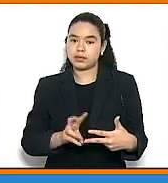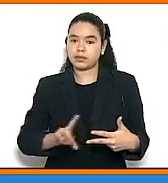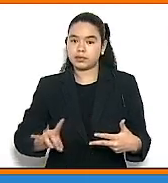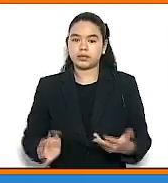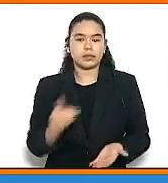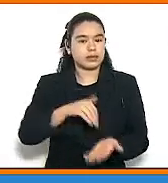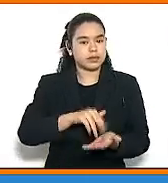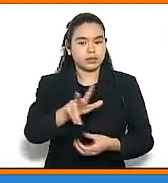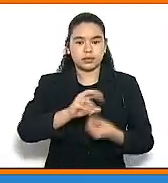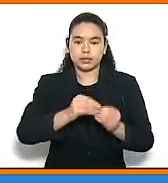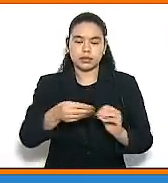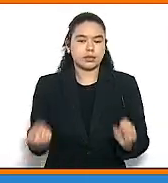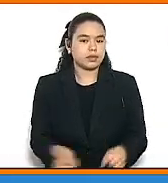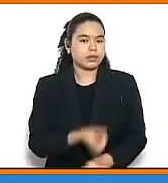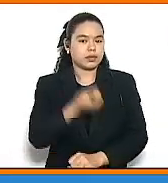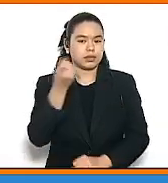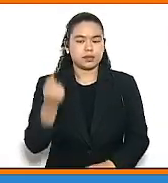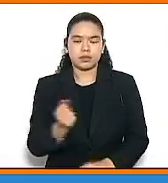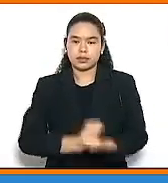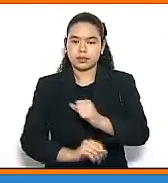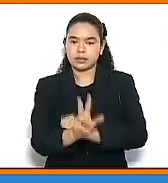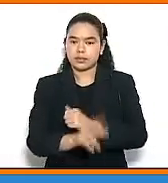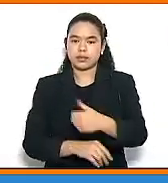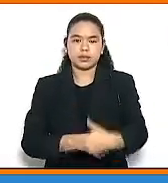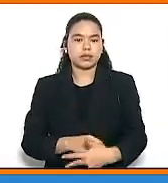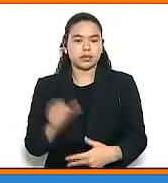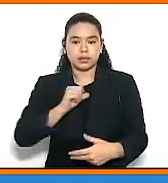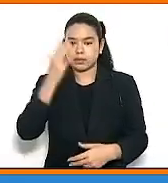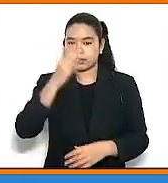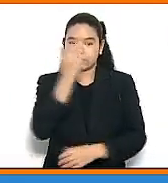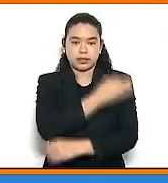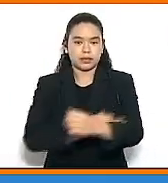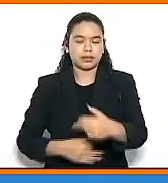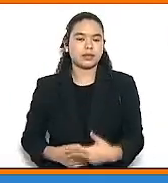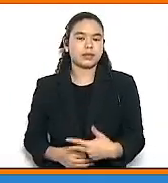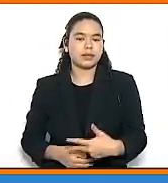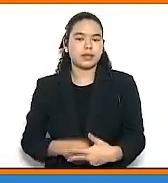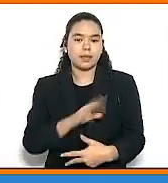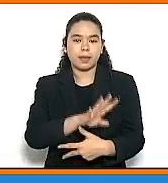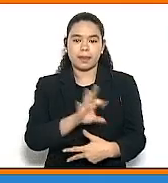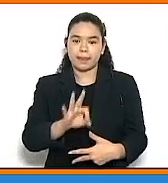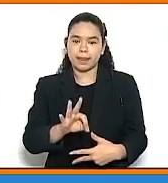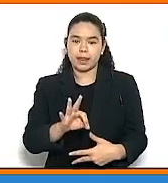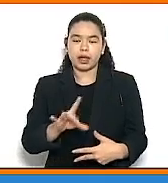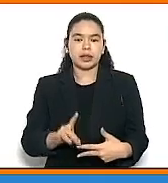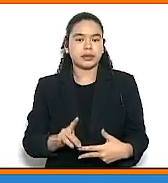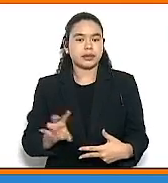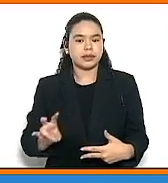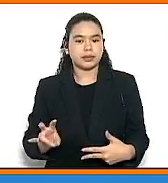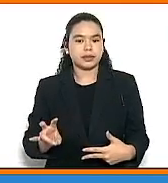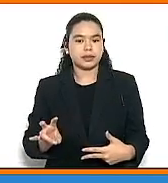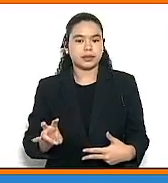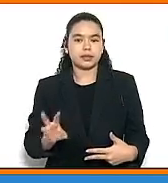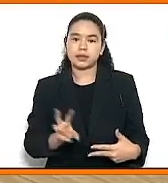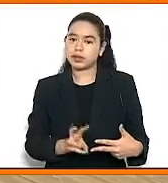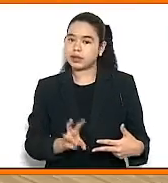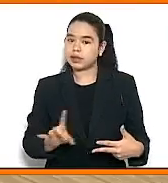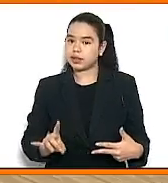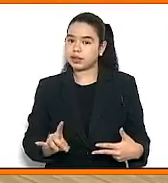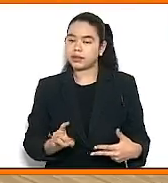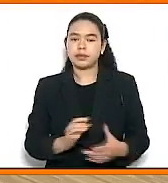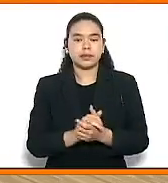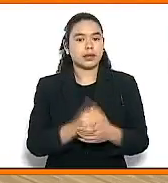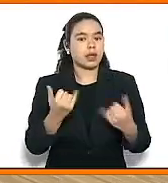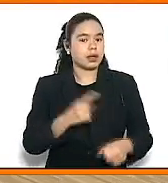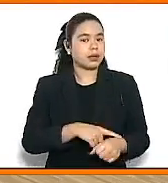68. Con mucho gusto te repito, los tres números ganadores para Pega 3 en esta linda tarde son 49, 87 y 68.